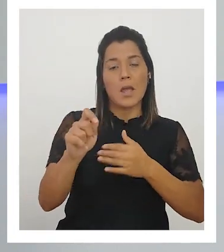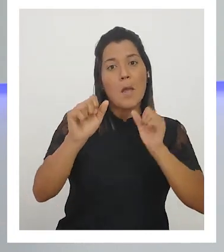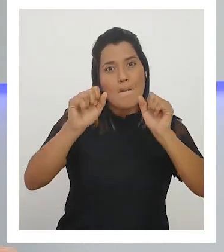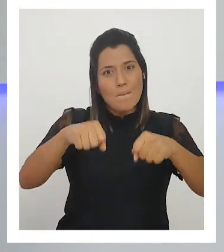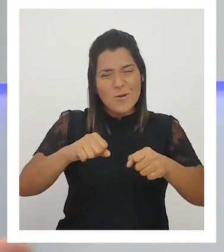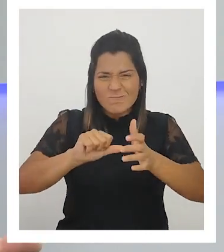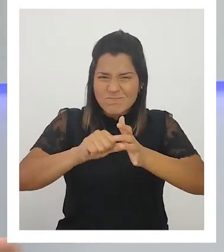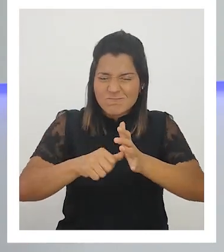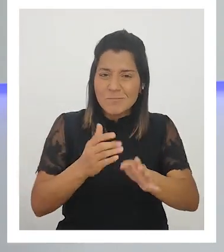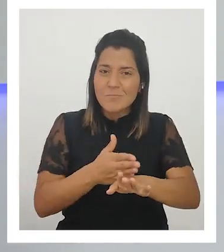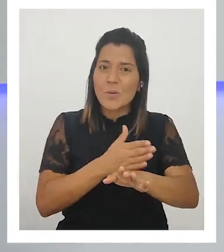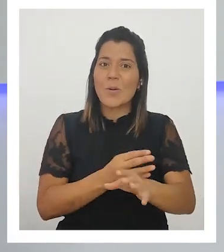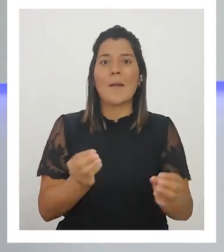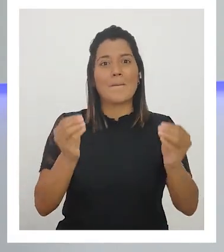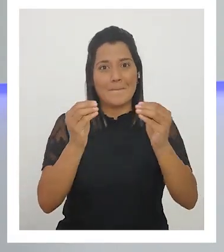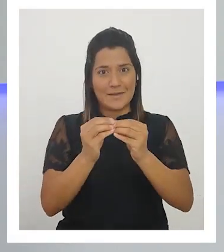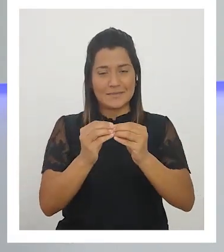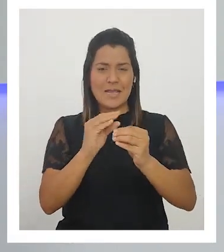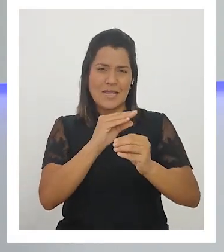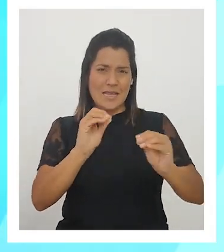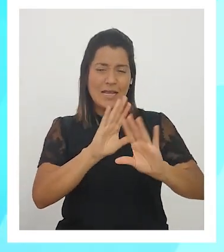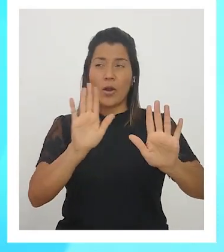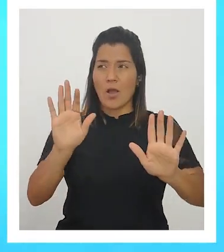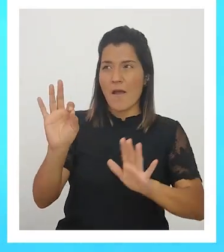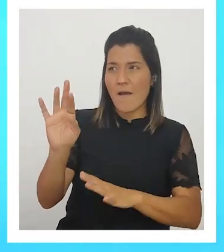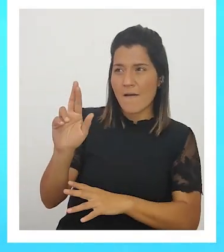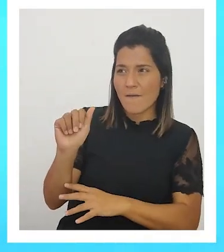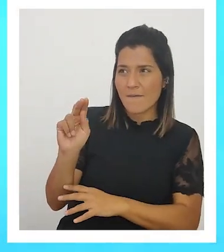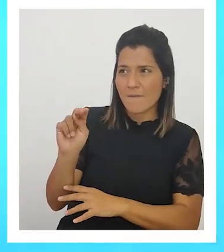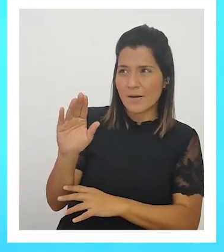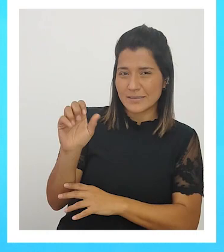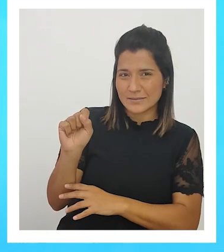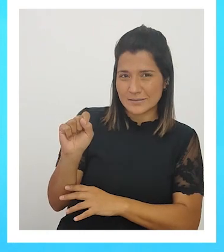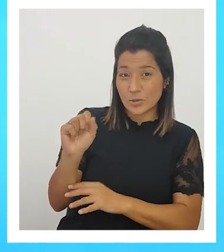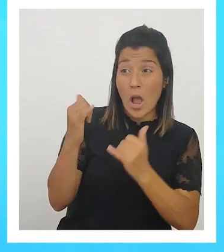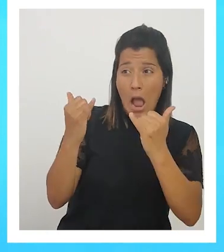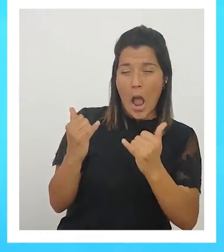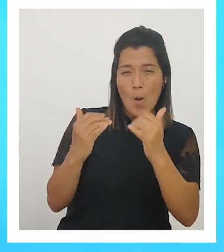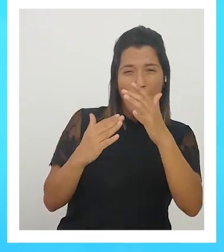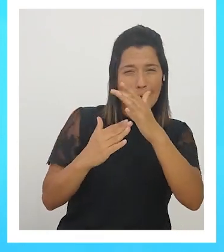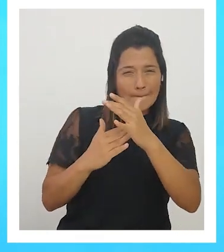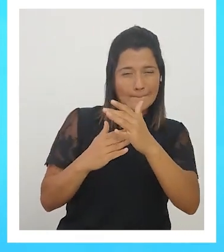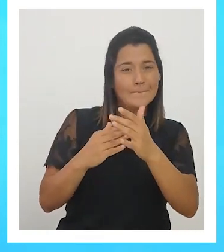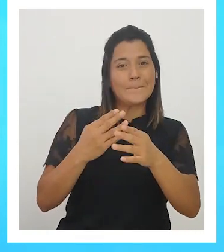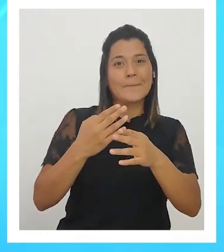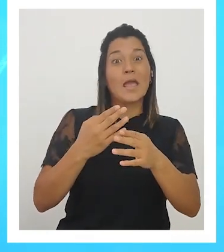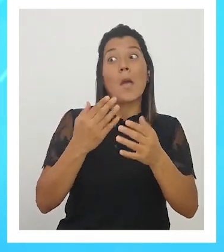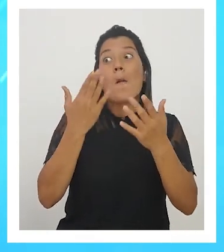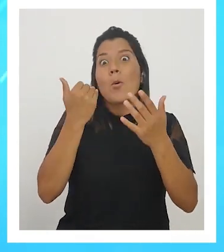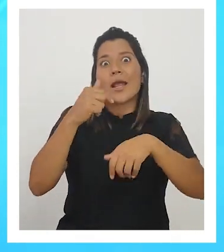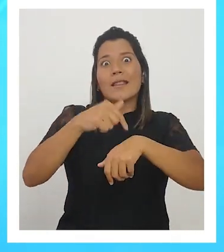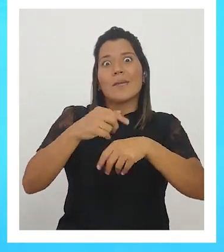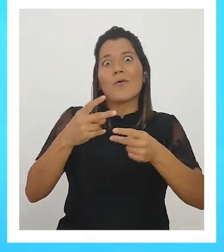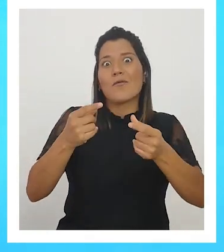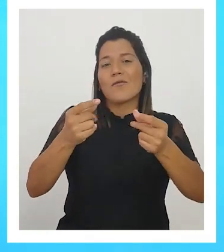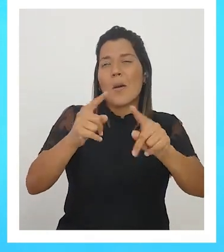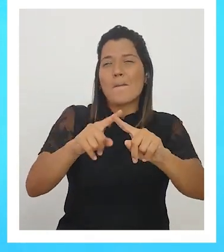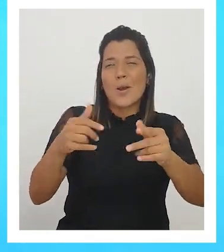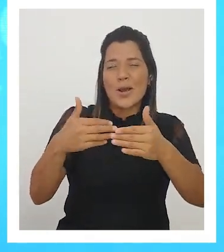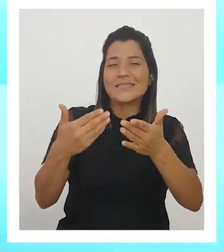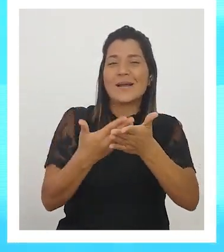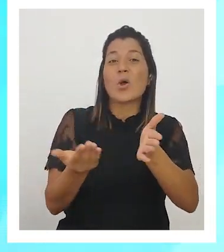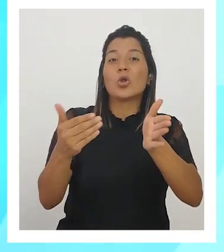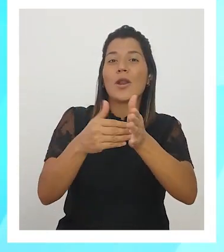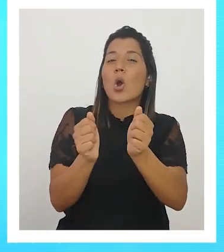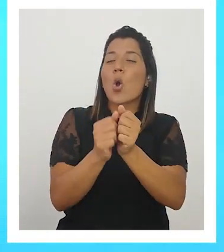más. Y por supuesto... Vamos a hacer una breve pausa porque se nos está yendo el tiempo, pero ya regresamos con nuestro último bloque también